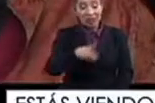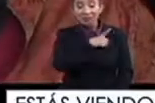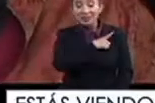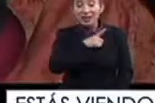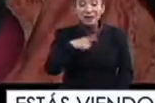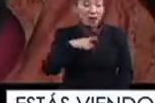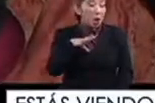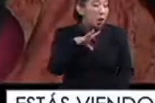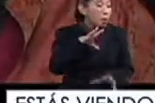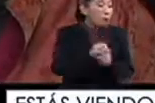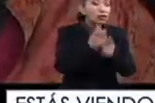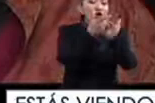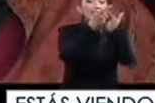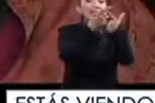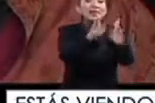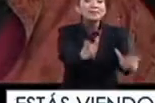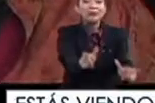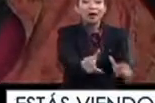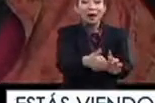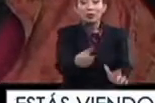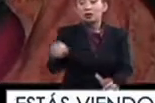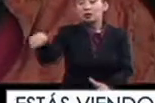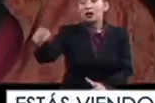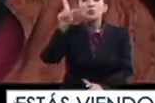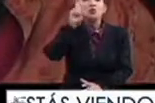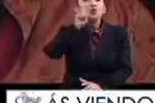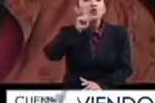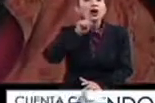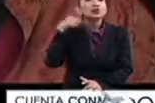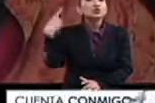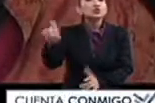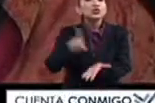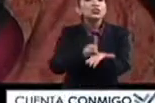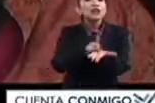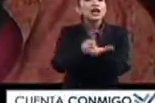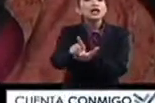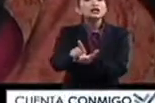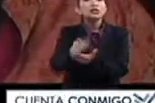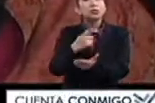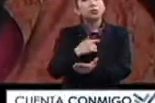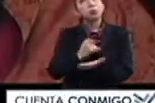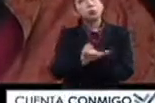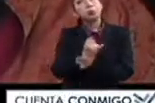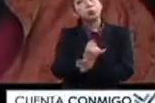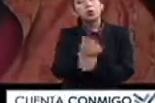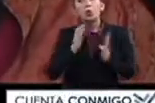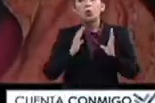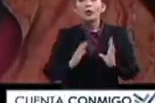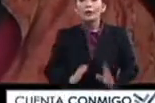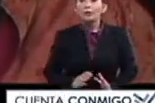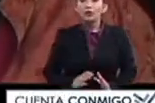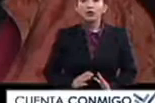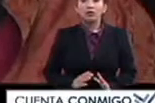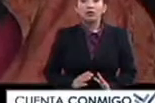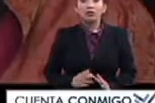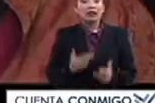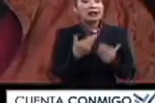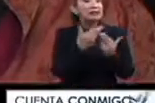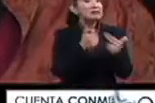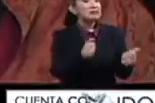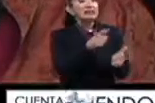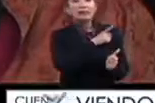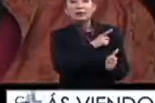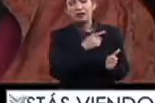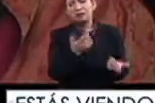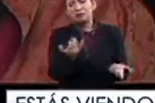ser absolutamente libre y que la mujer tiene total derecho a disponer de su propio cuerpo. Y pienso que no hay nada y